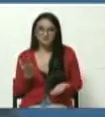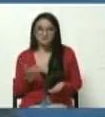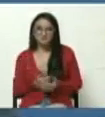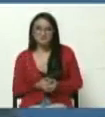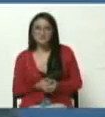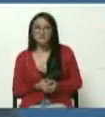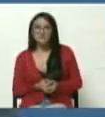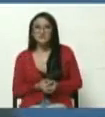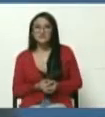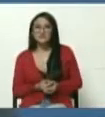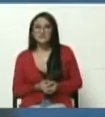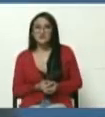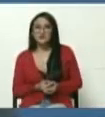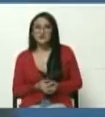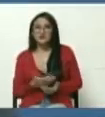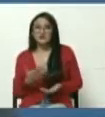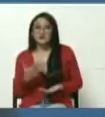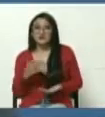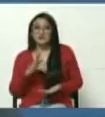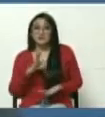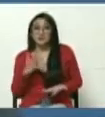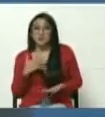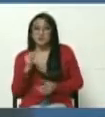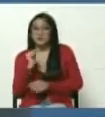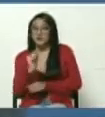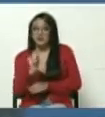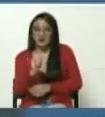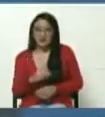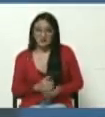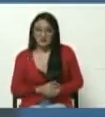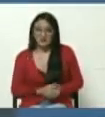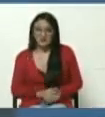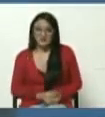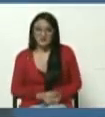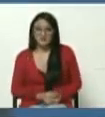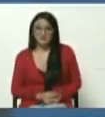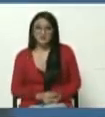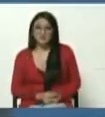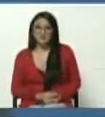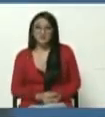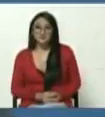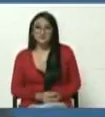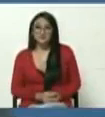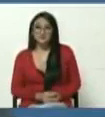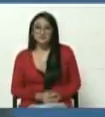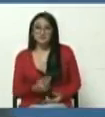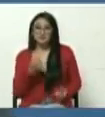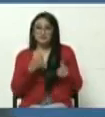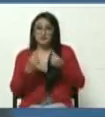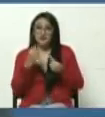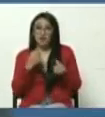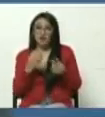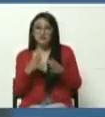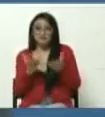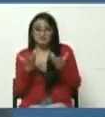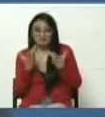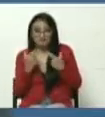corría hasta riesgo su propia vida. Y nos han dicho todo lo que se hizo ahí.